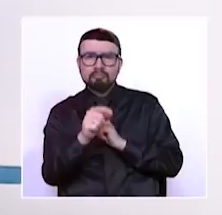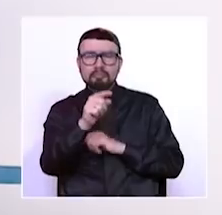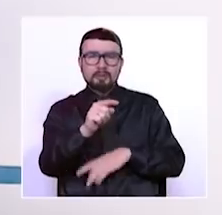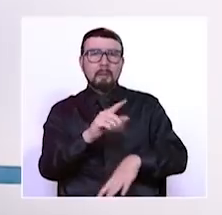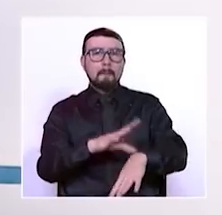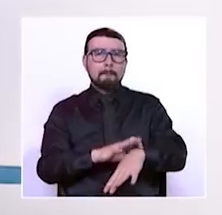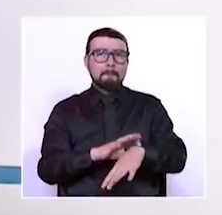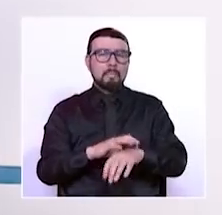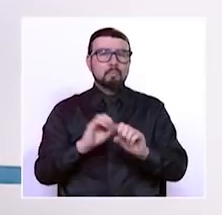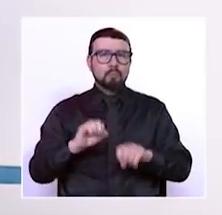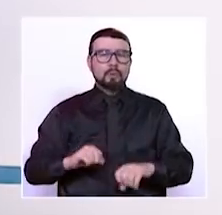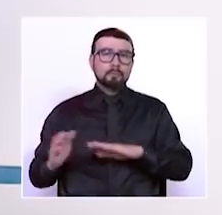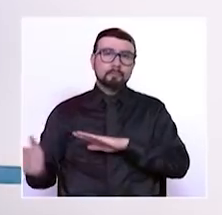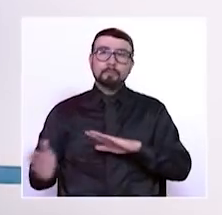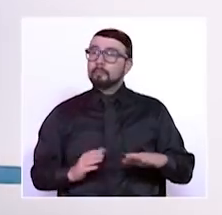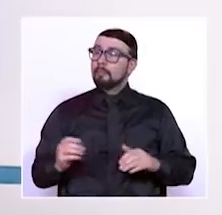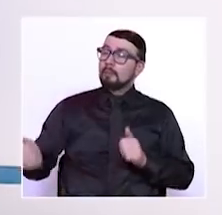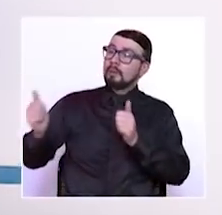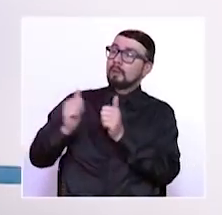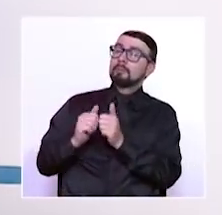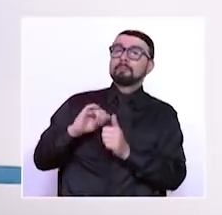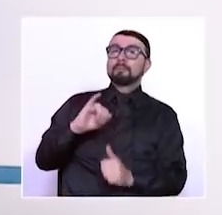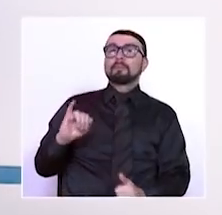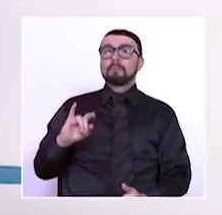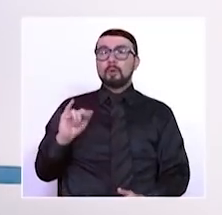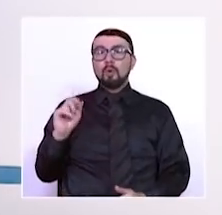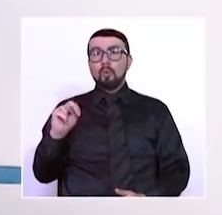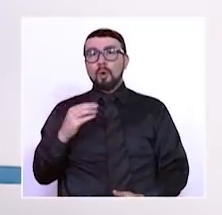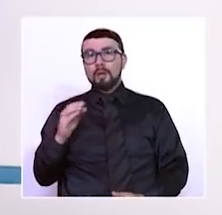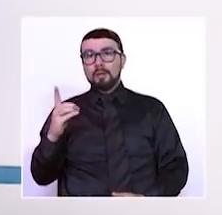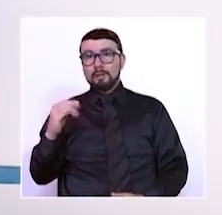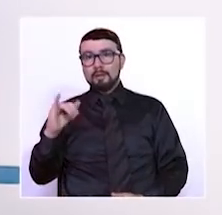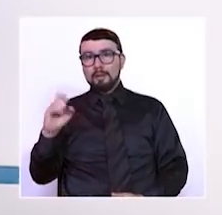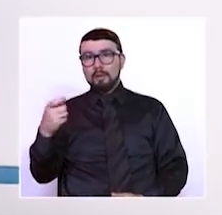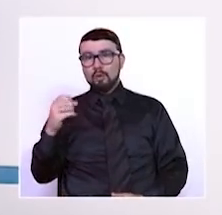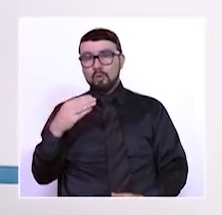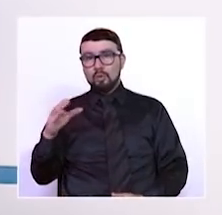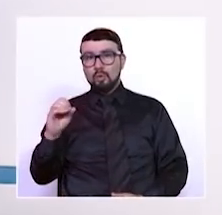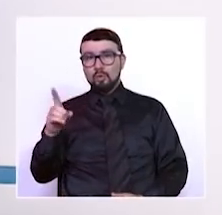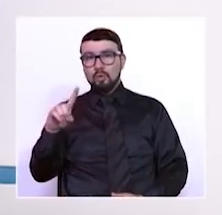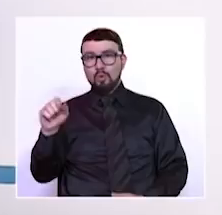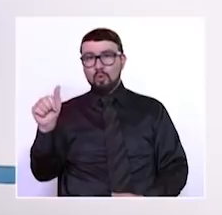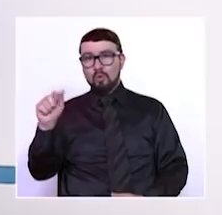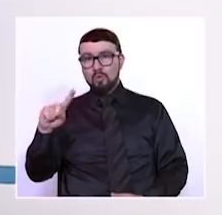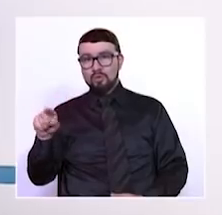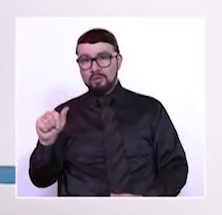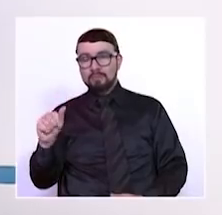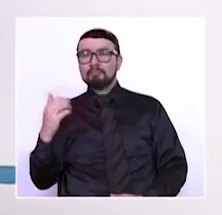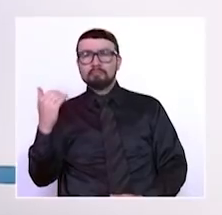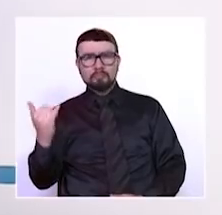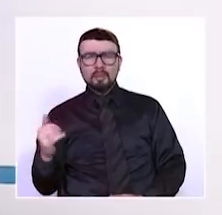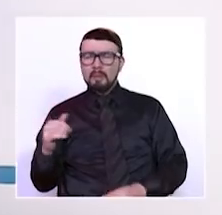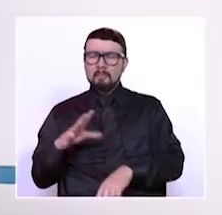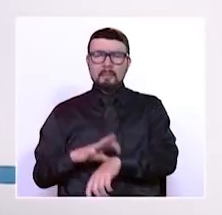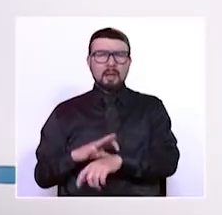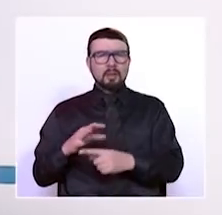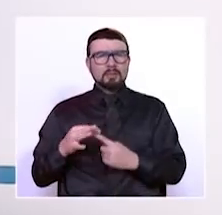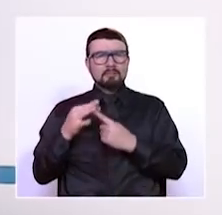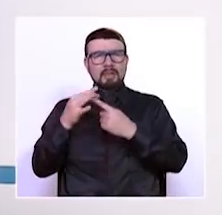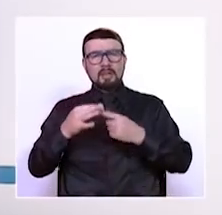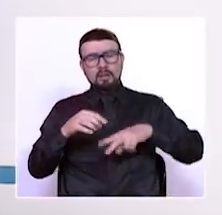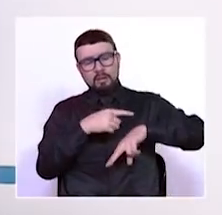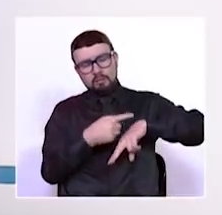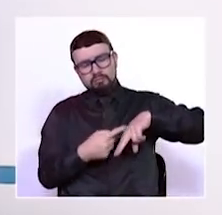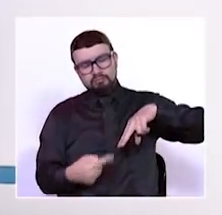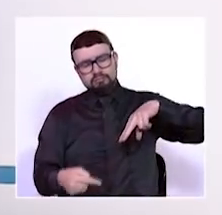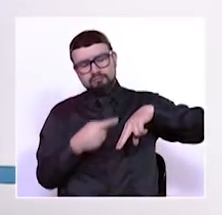ciudad. Está hoy con nosotros el doctor Juan Diego Osa, médico cirujano especializado en flebología. Muchas personas nos preguntan acerca